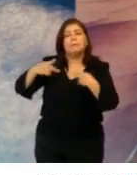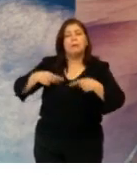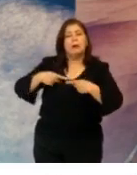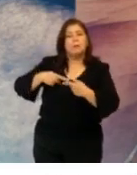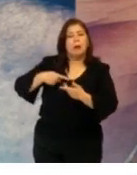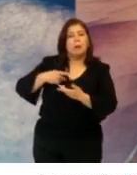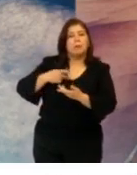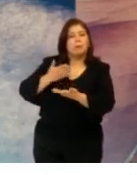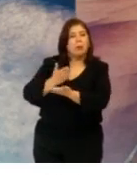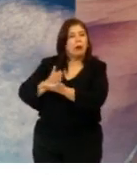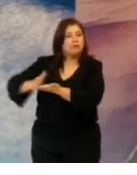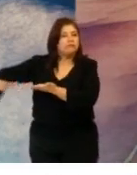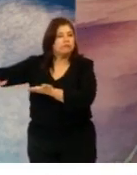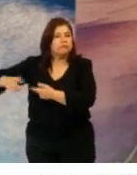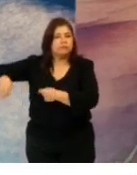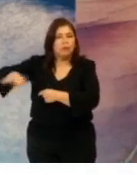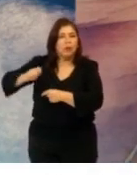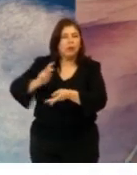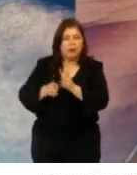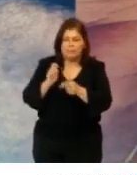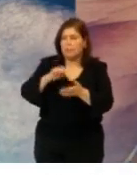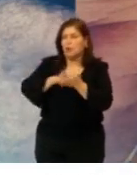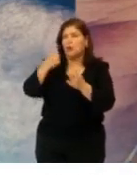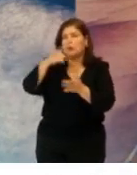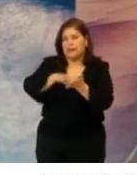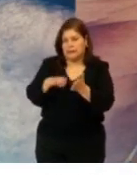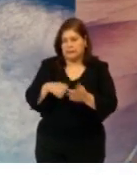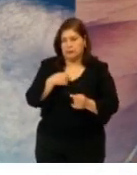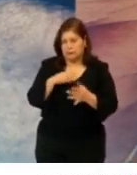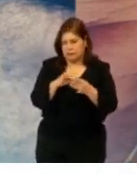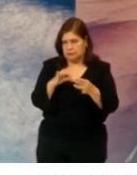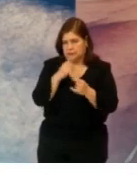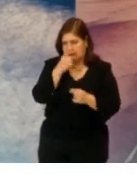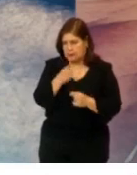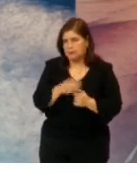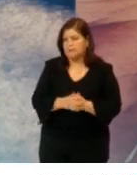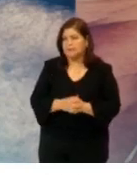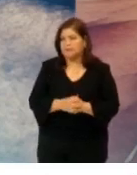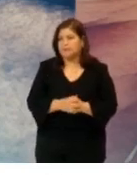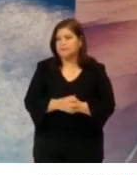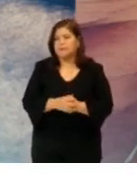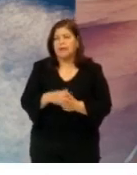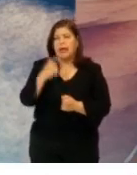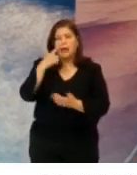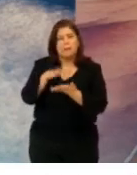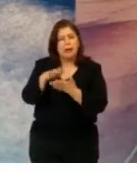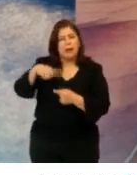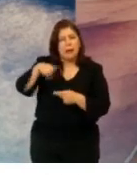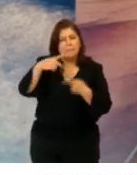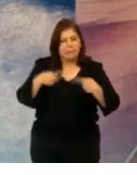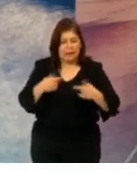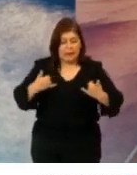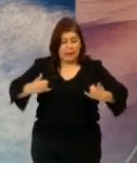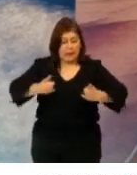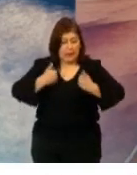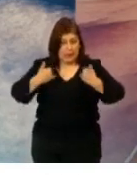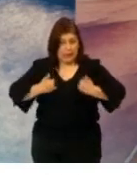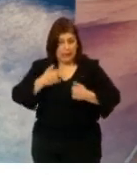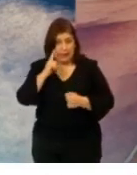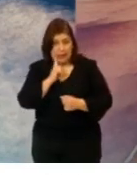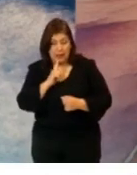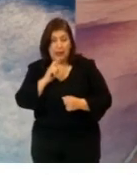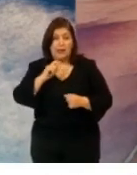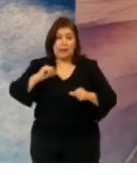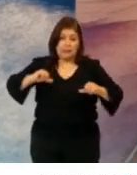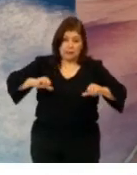de la conversación. Les quiero poner un ejemplo muy puntual, que creo que ayudaría mucho a ver esto. En general se habla que los jóvenes y adolescentes